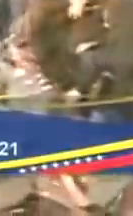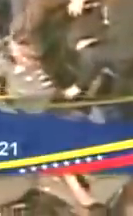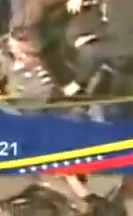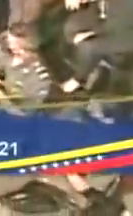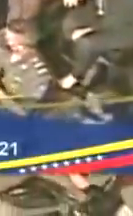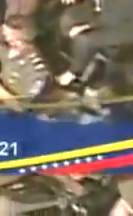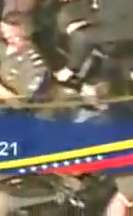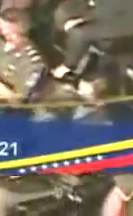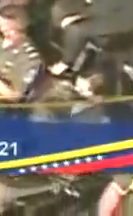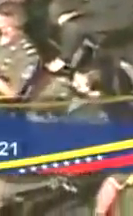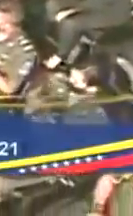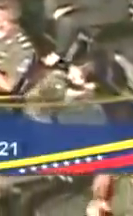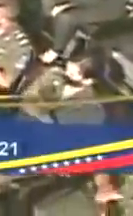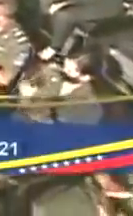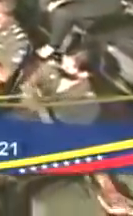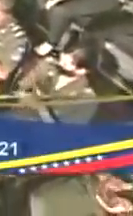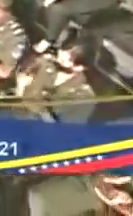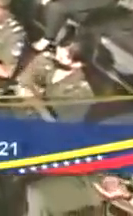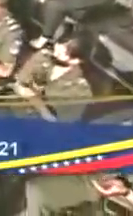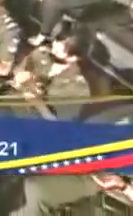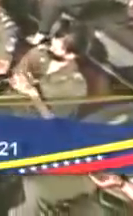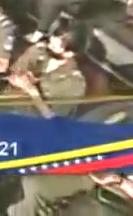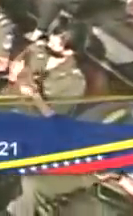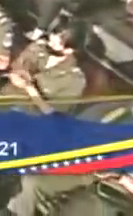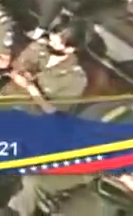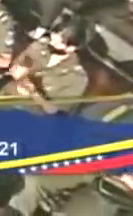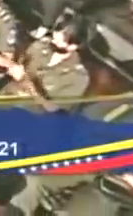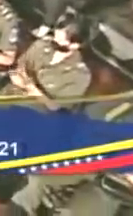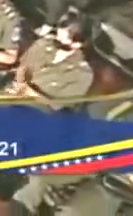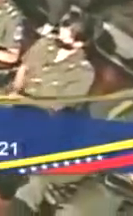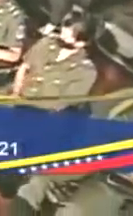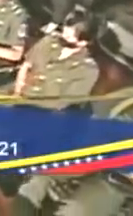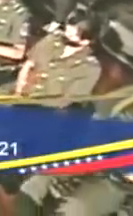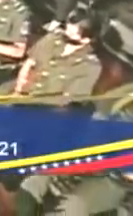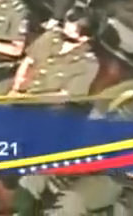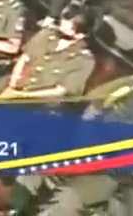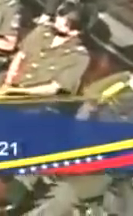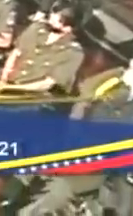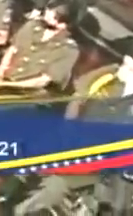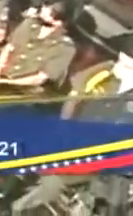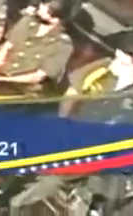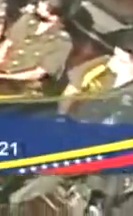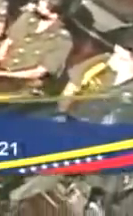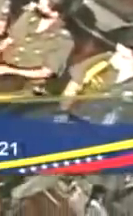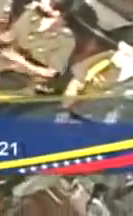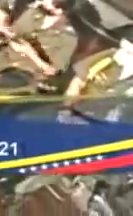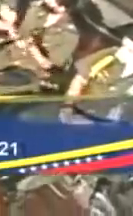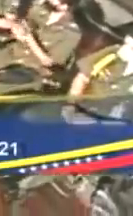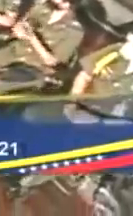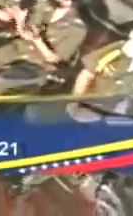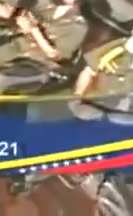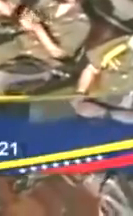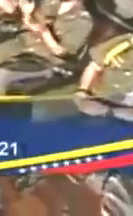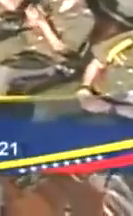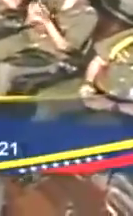Personal técnico y profesional involucrado en el programa Cayapa Heroica recibe Carla Inés